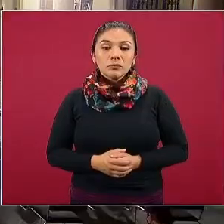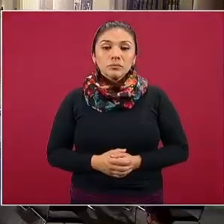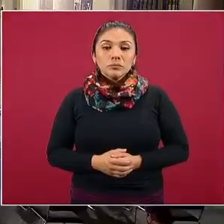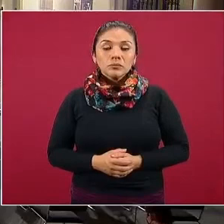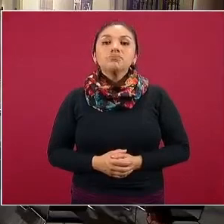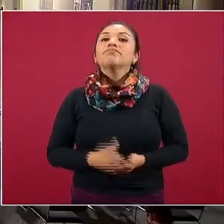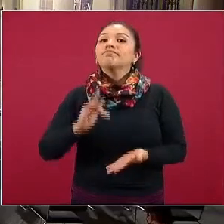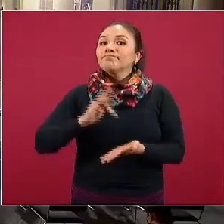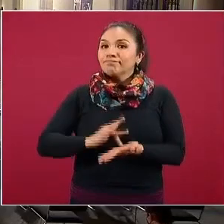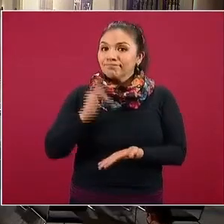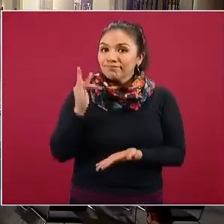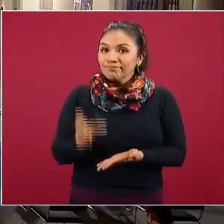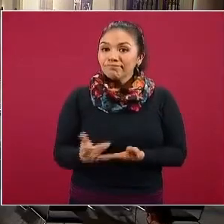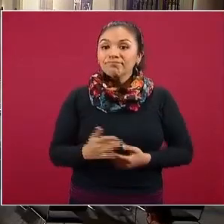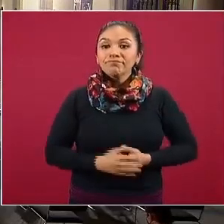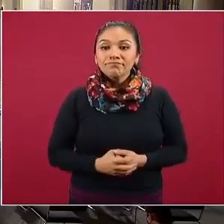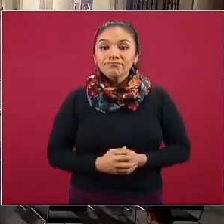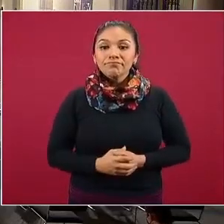Muchas gracias,